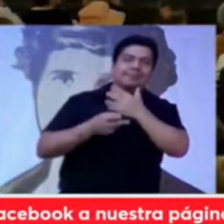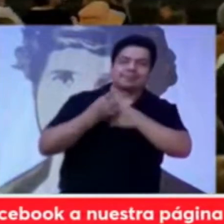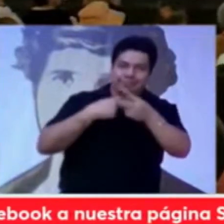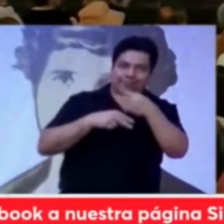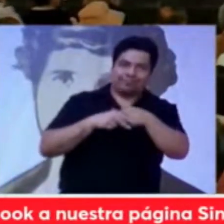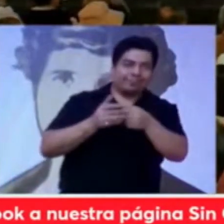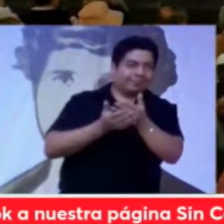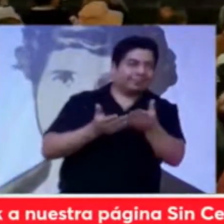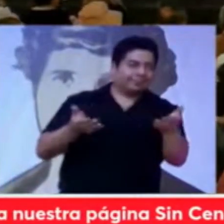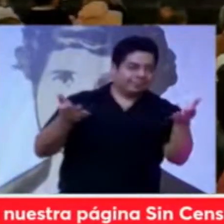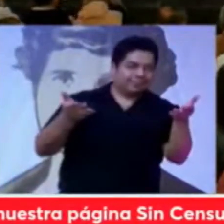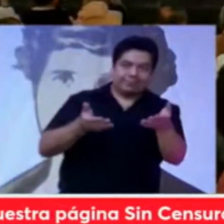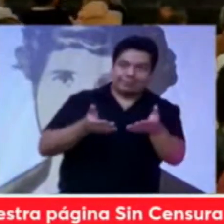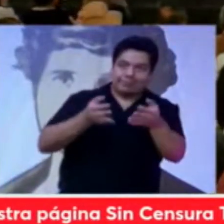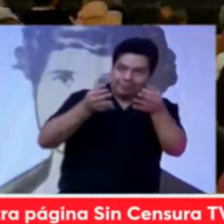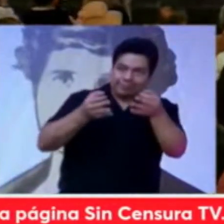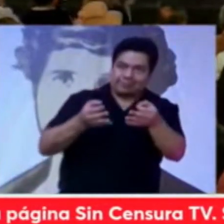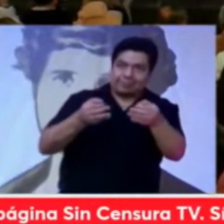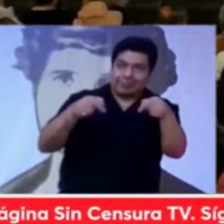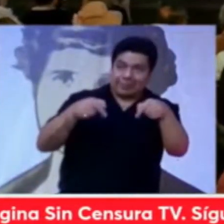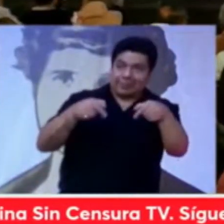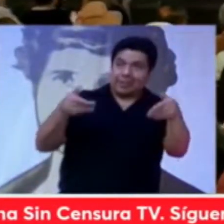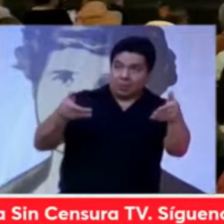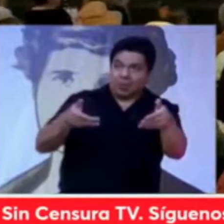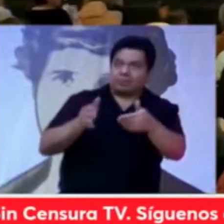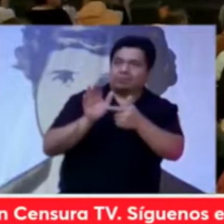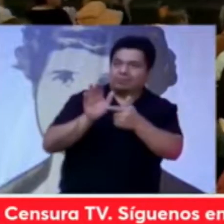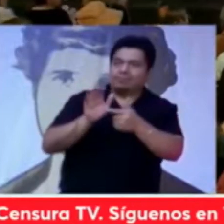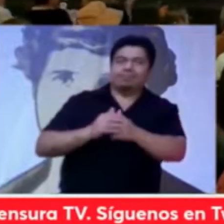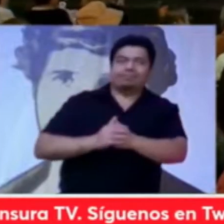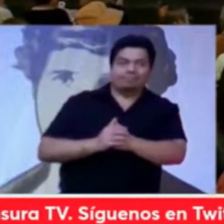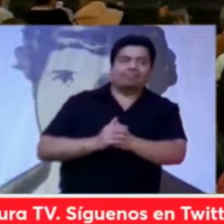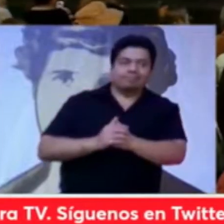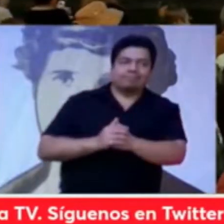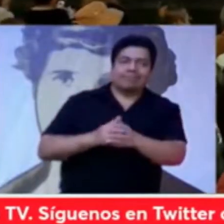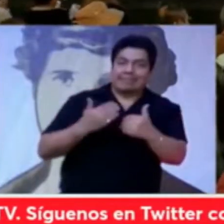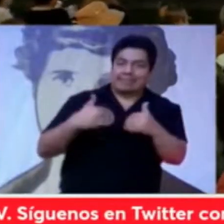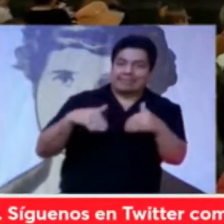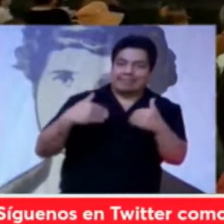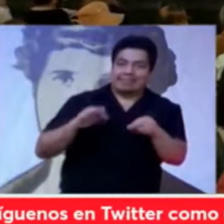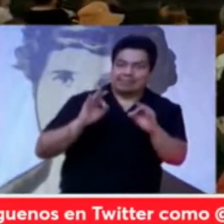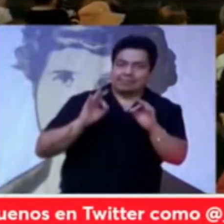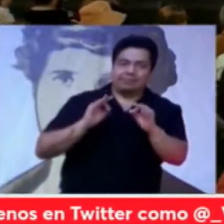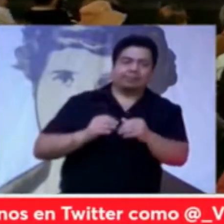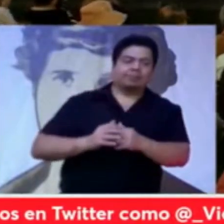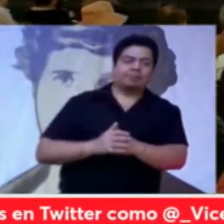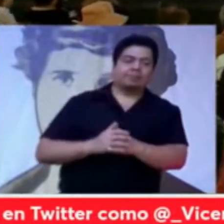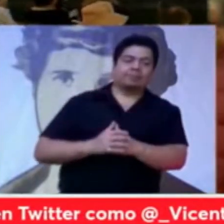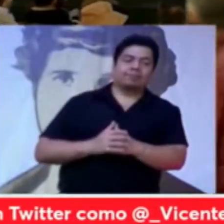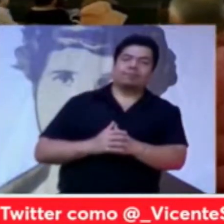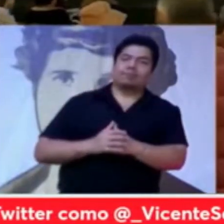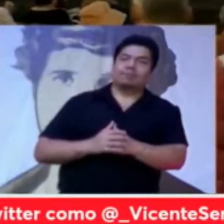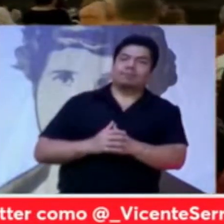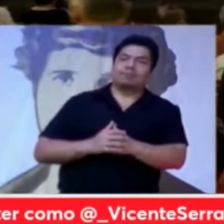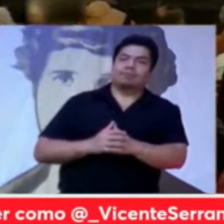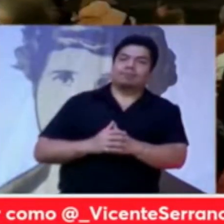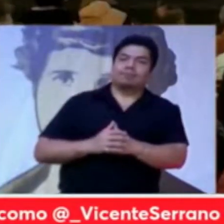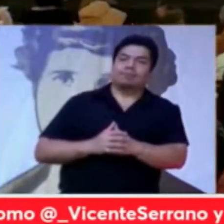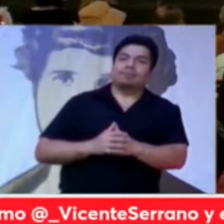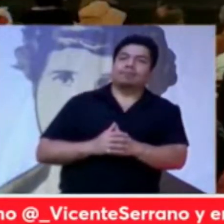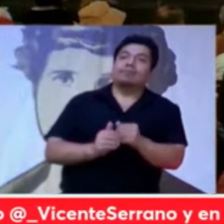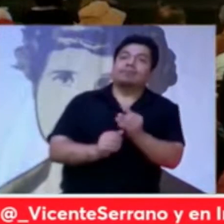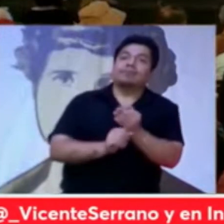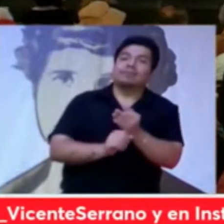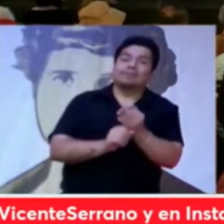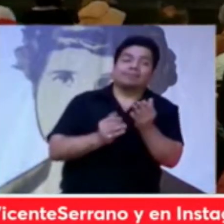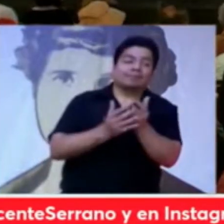Serrano a esta presentación el chairo que vendió su Ferrari los tenemos